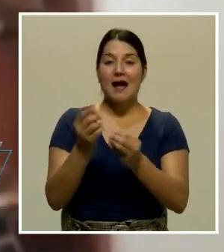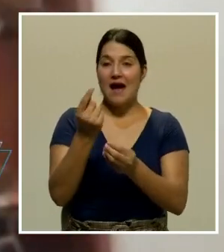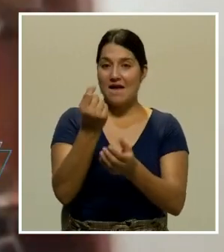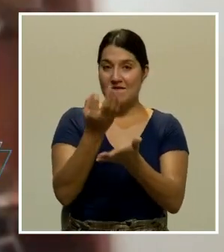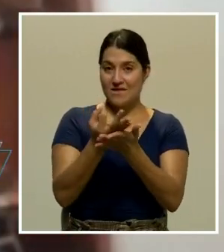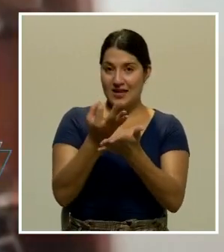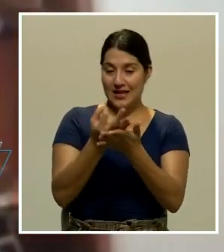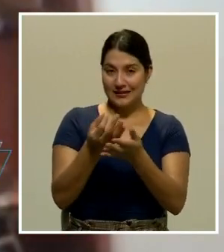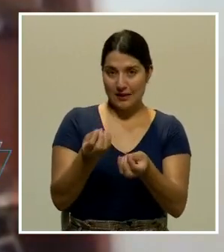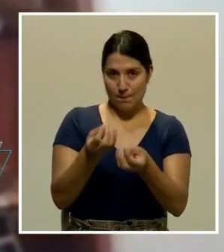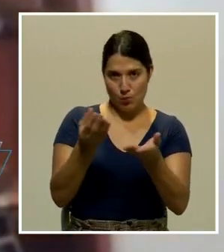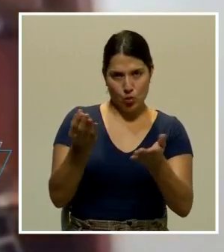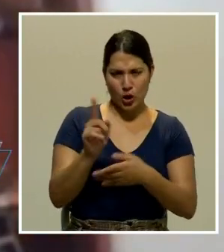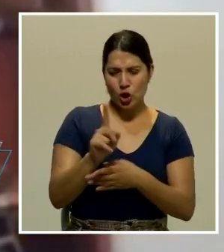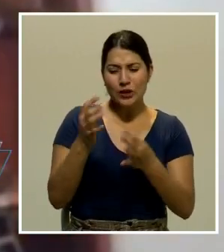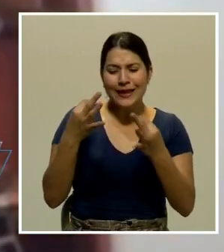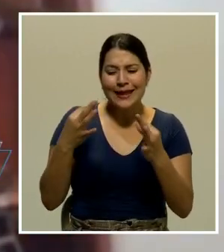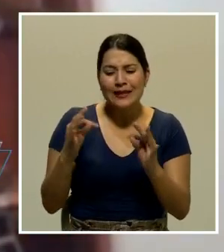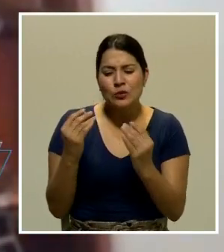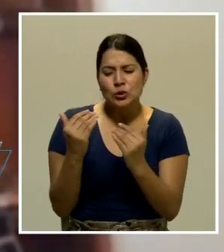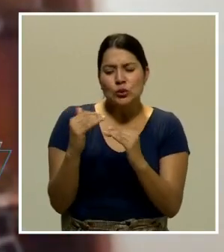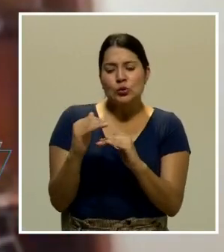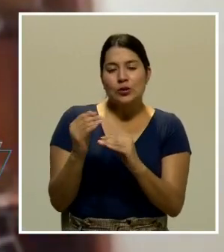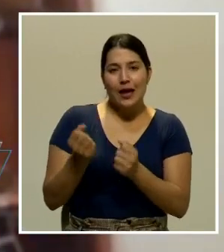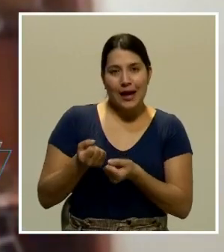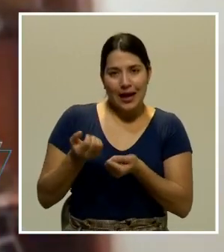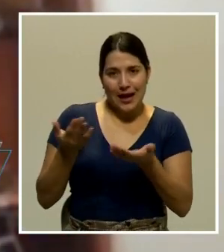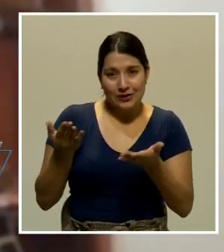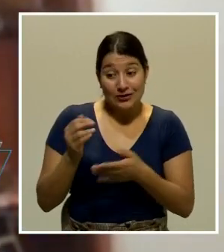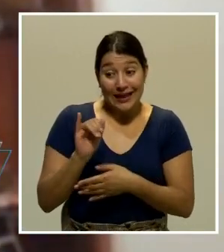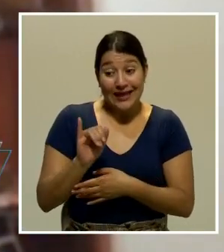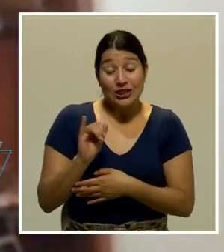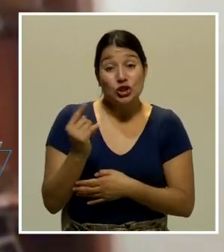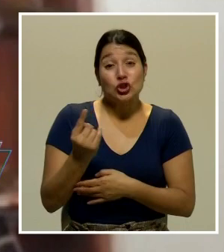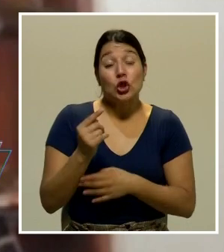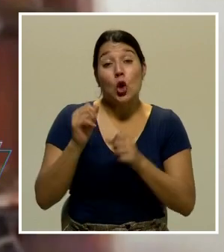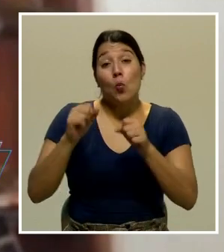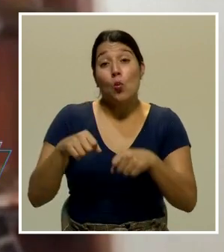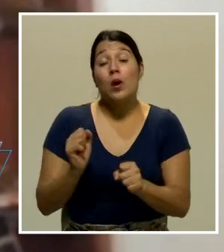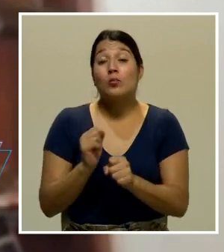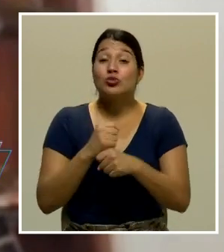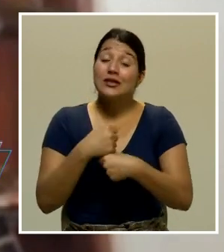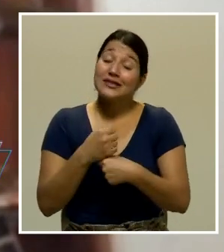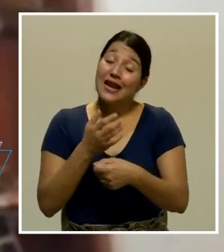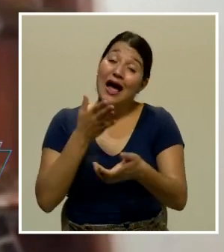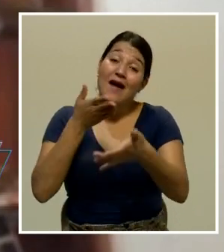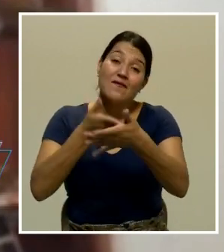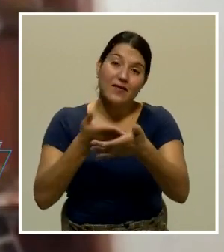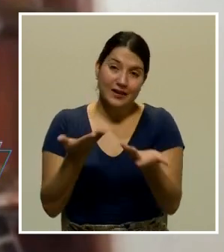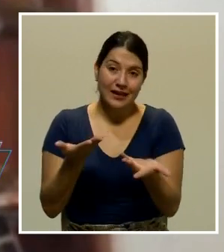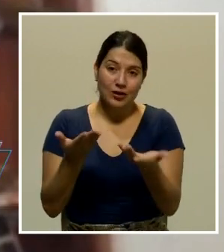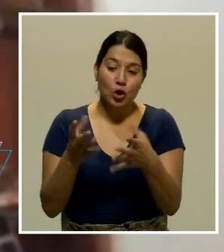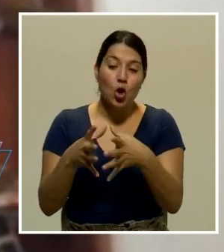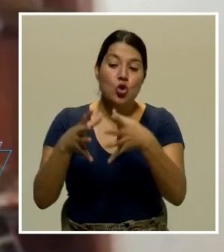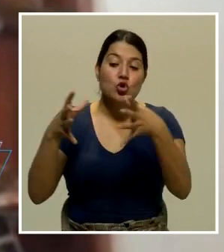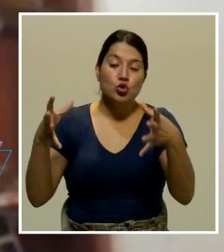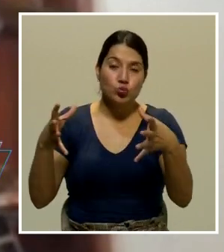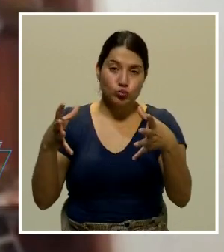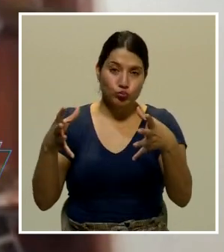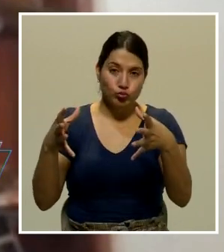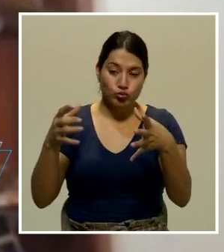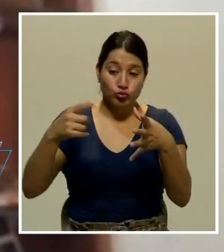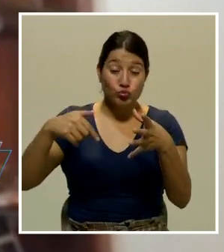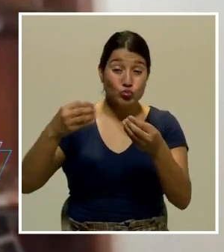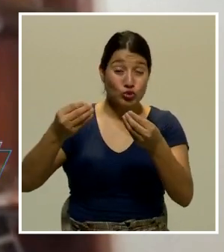de contener el gasto. Y eso solo se puede hacer, desgraciadamente, afectando a un grupo mucho más grande de gente.